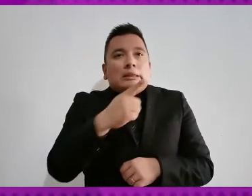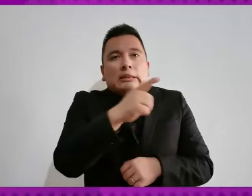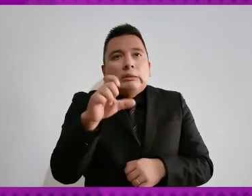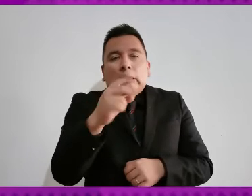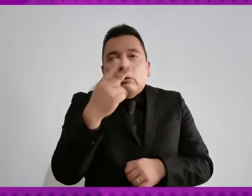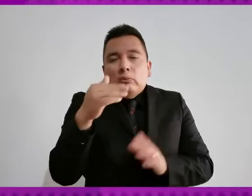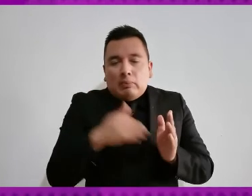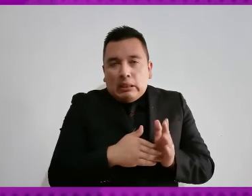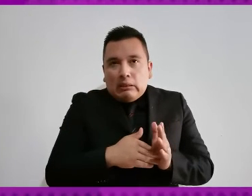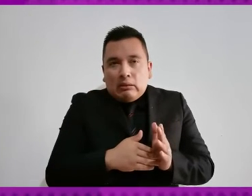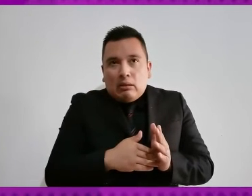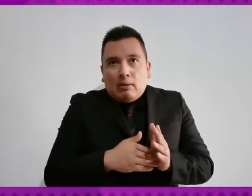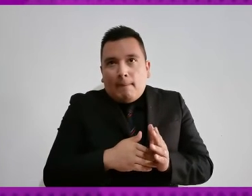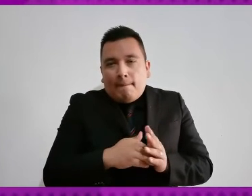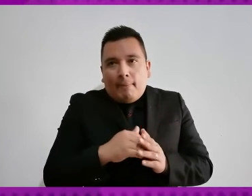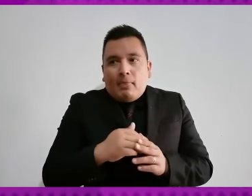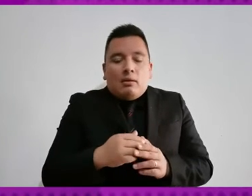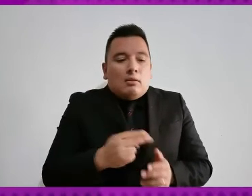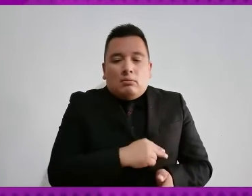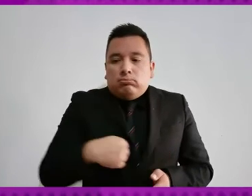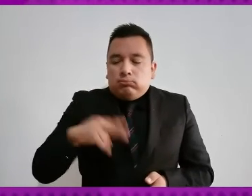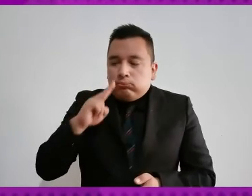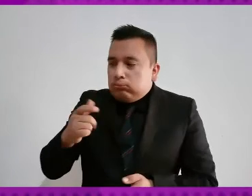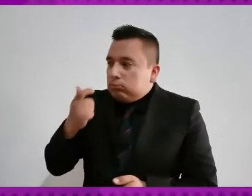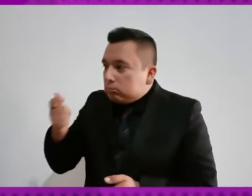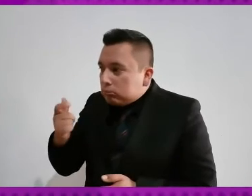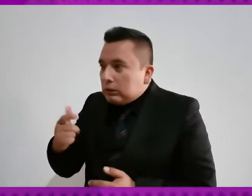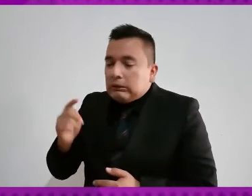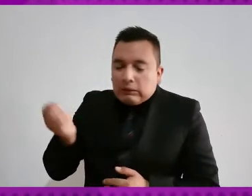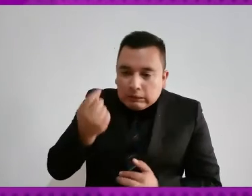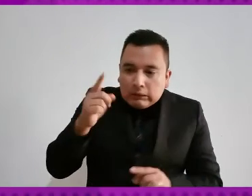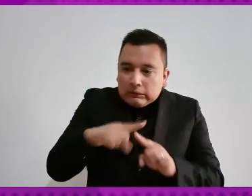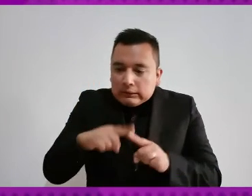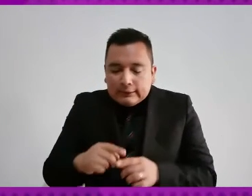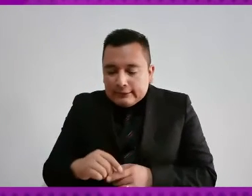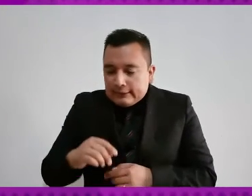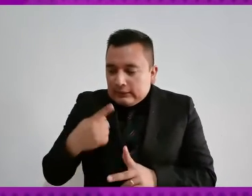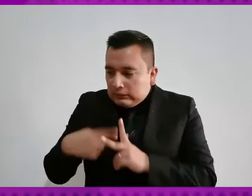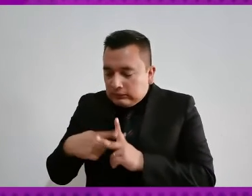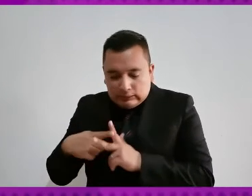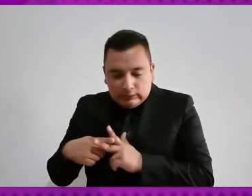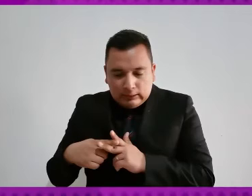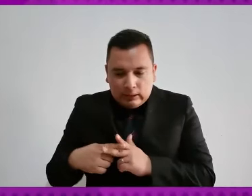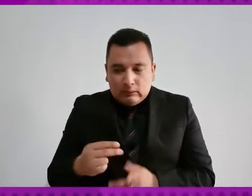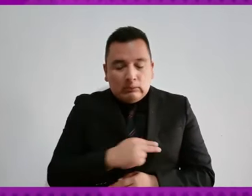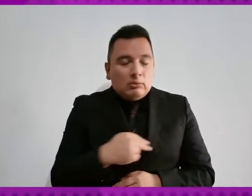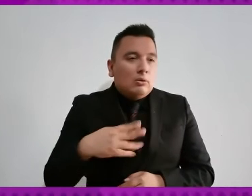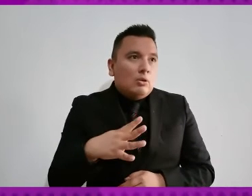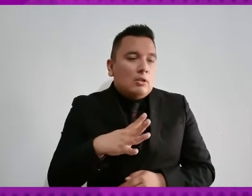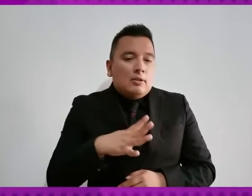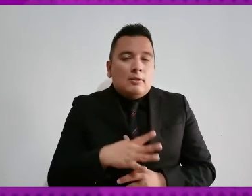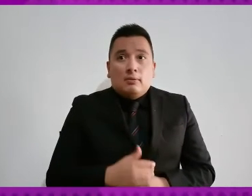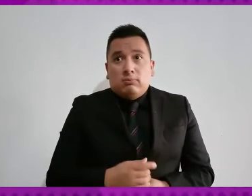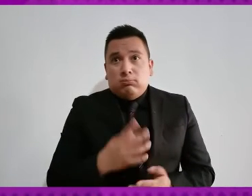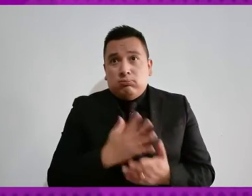162,000, con los elementos financieros, técnicos, relativos, la posibilidad de instalar estas cantidades que